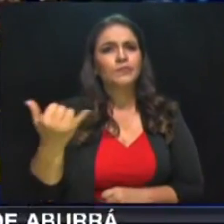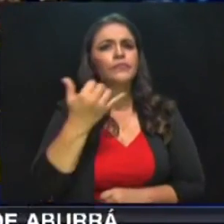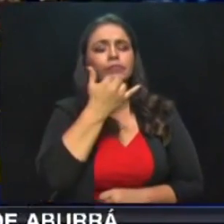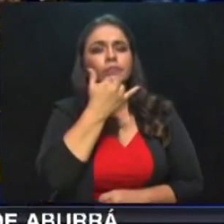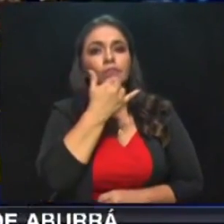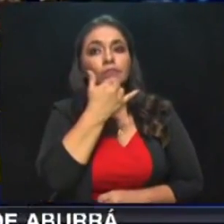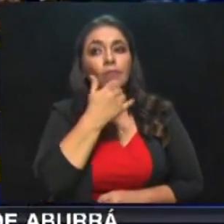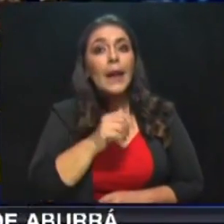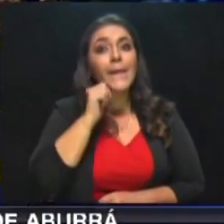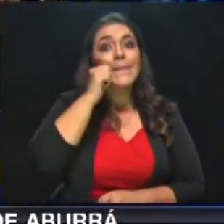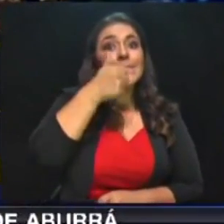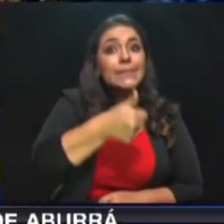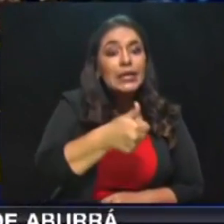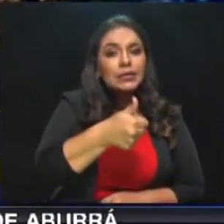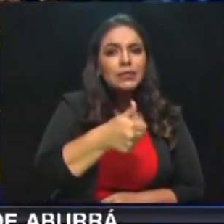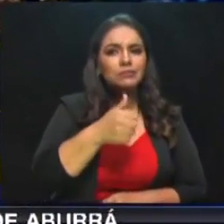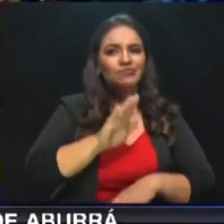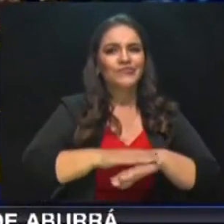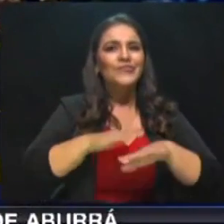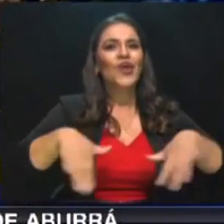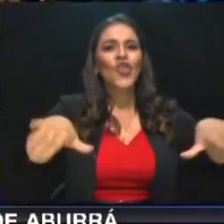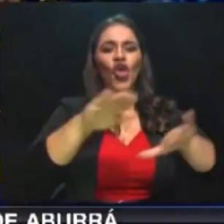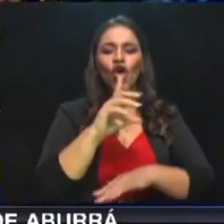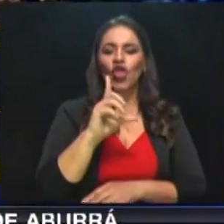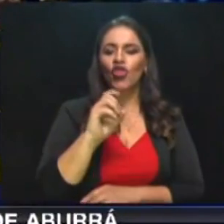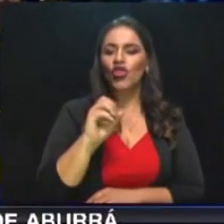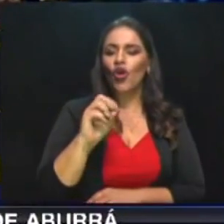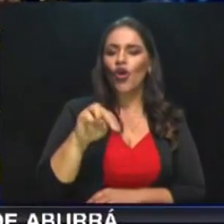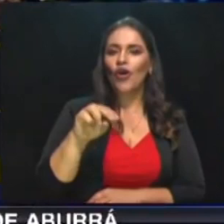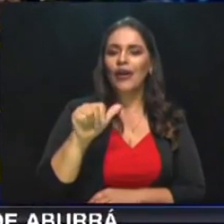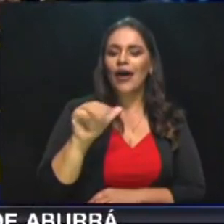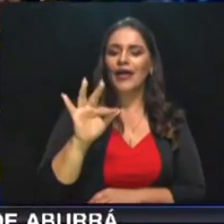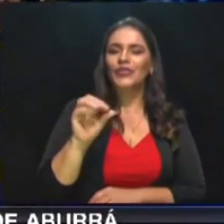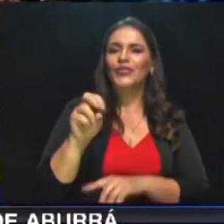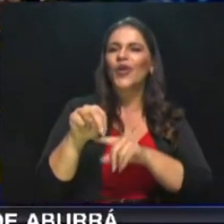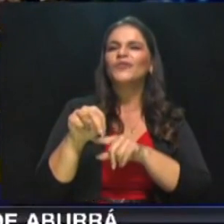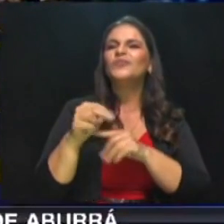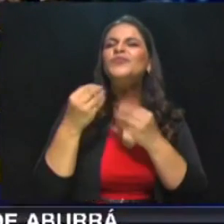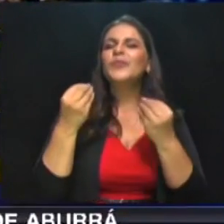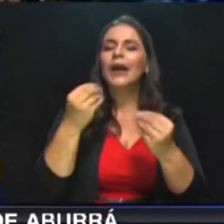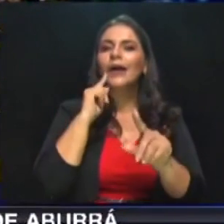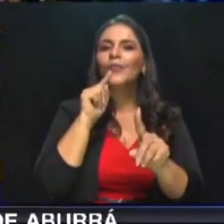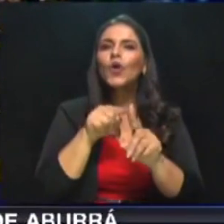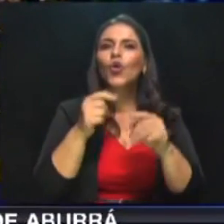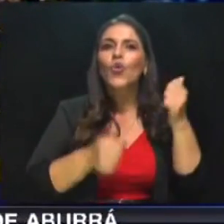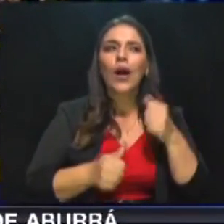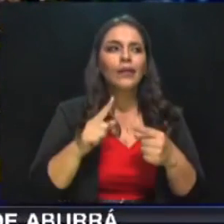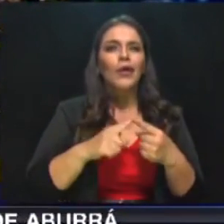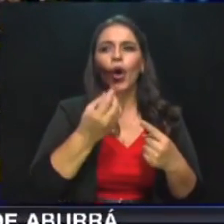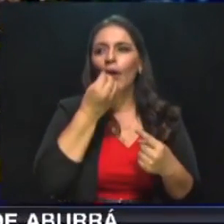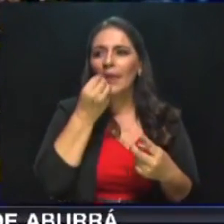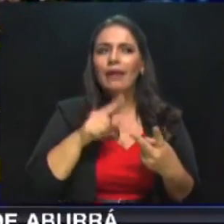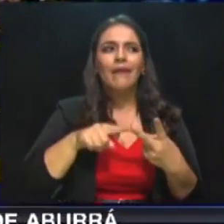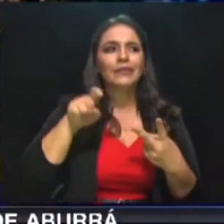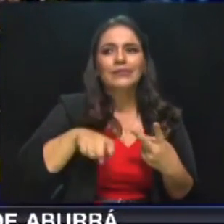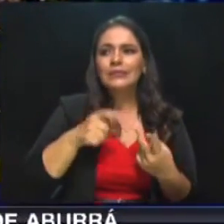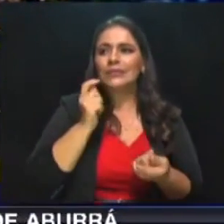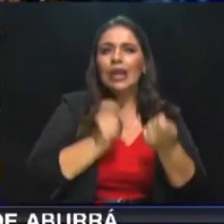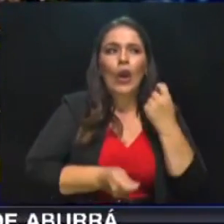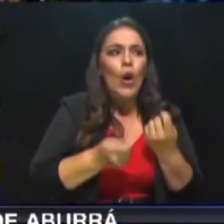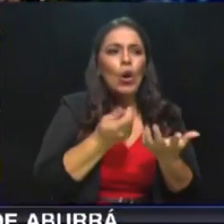mañana domingo se realizará la Donatón por esta localidad, con el fin de conseguir fondos y alimentos para las personas que han